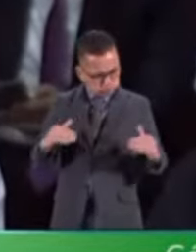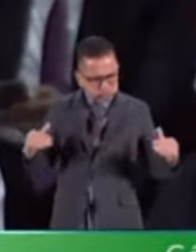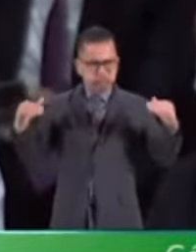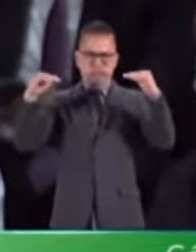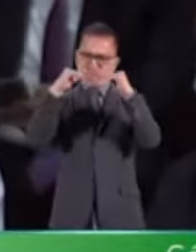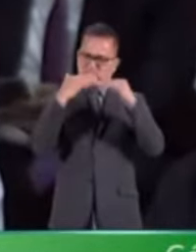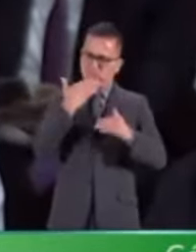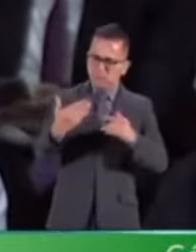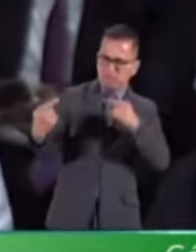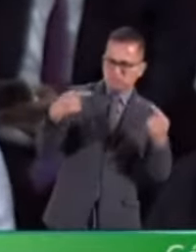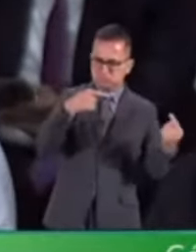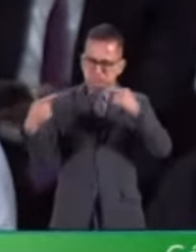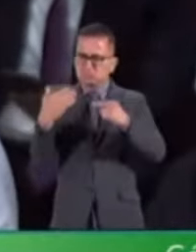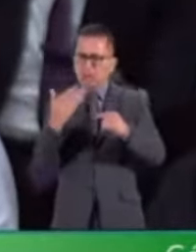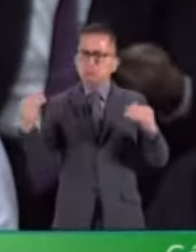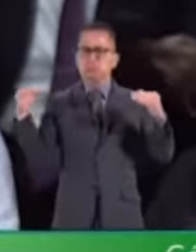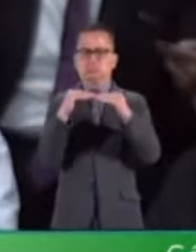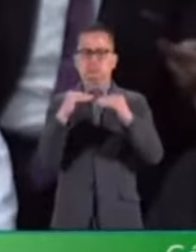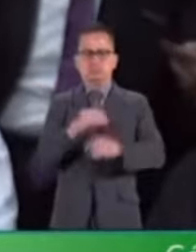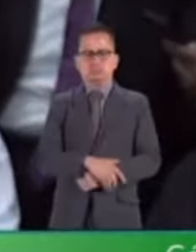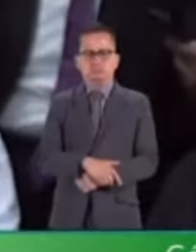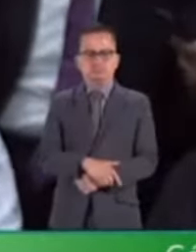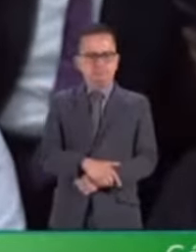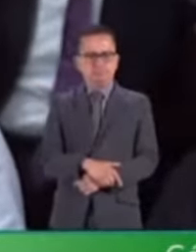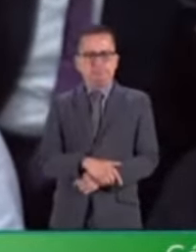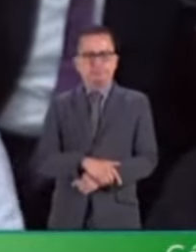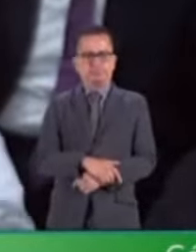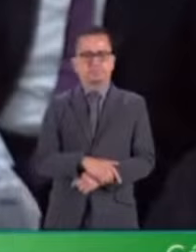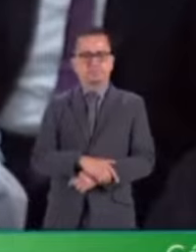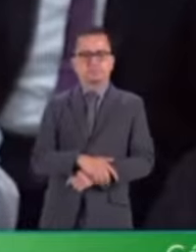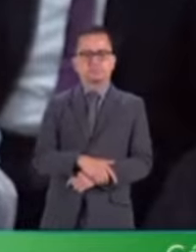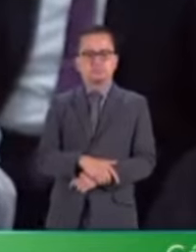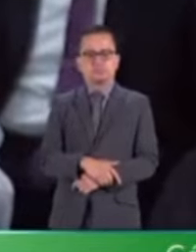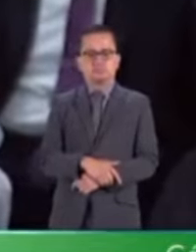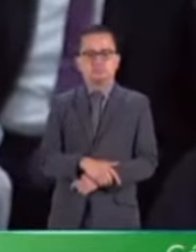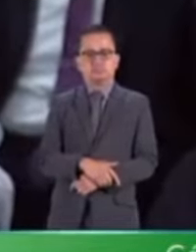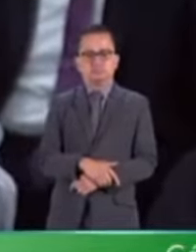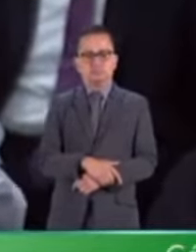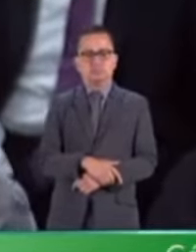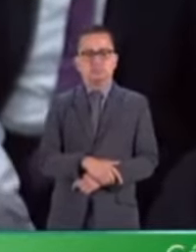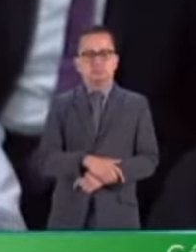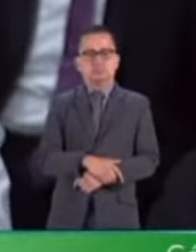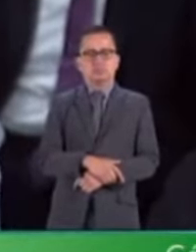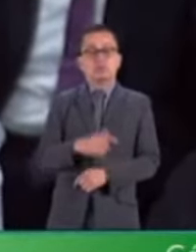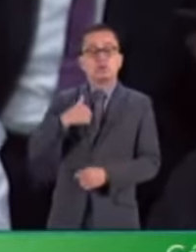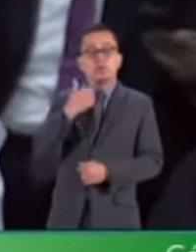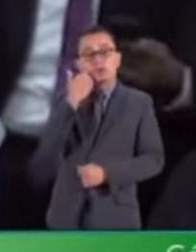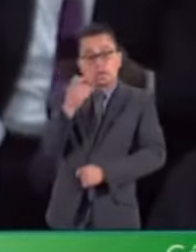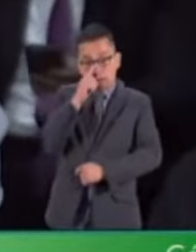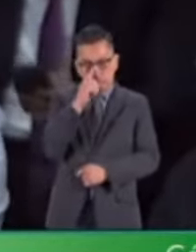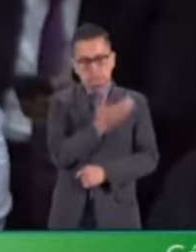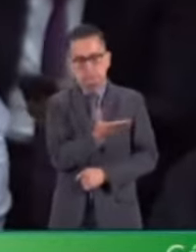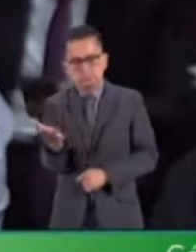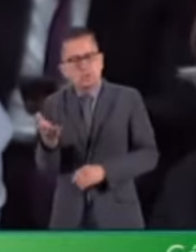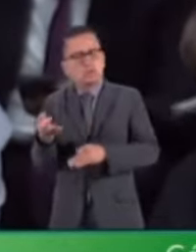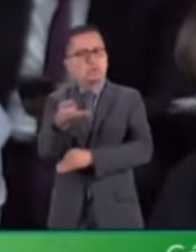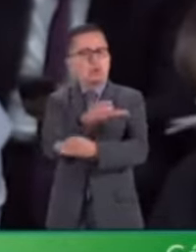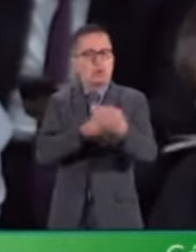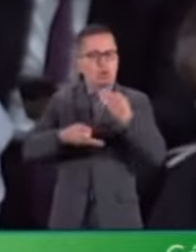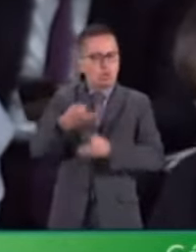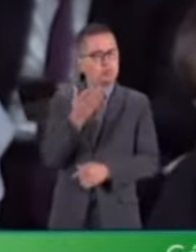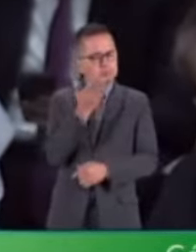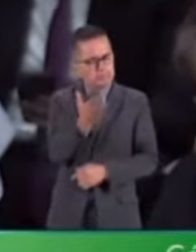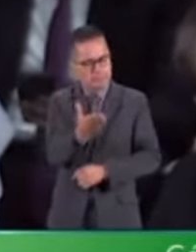debate. Quiero pedirles a todos y a todas.